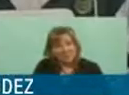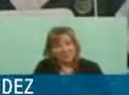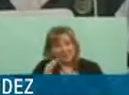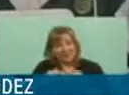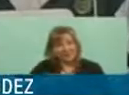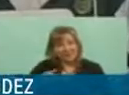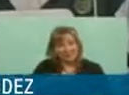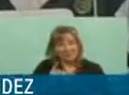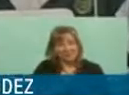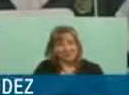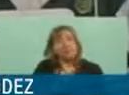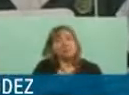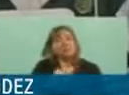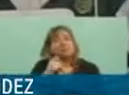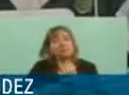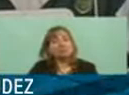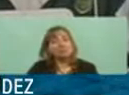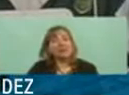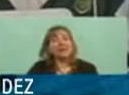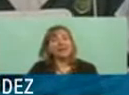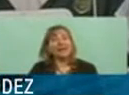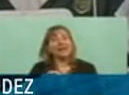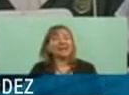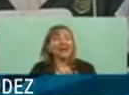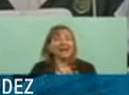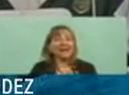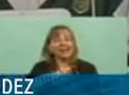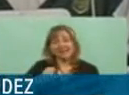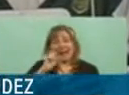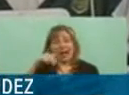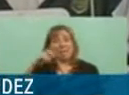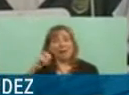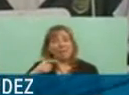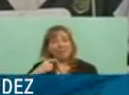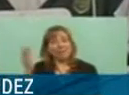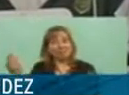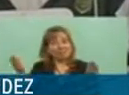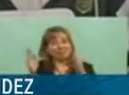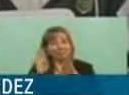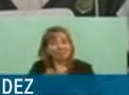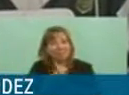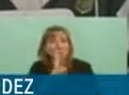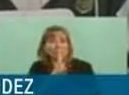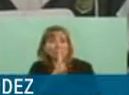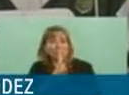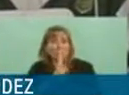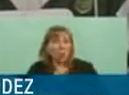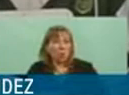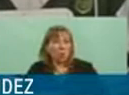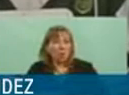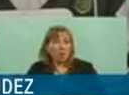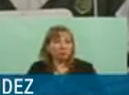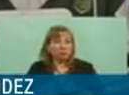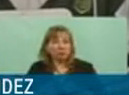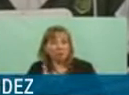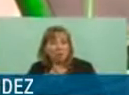el frigorífico Carnes Pampeanas, que estaba desde hace 7 meses inactivo por los problemas que hoy tiene toda la